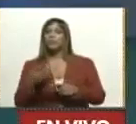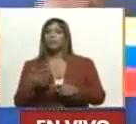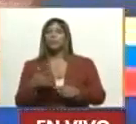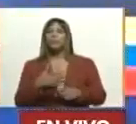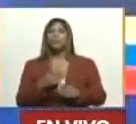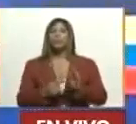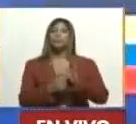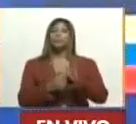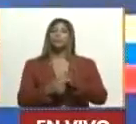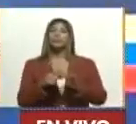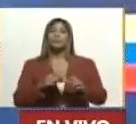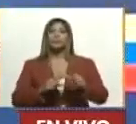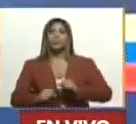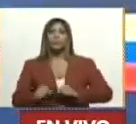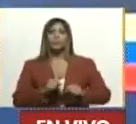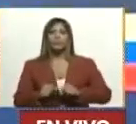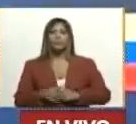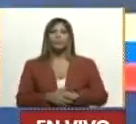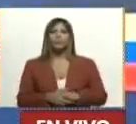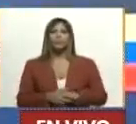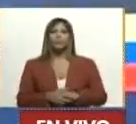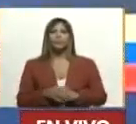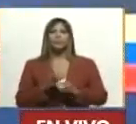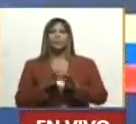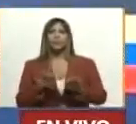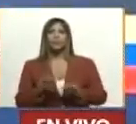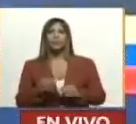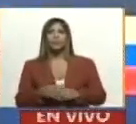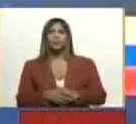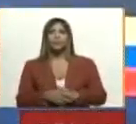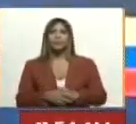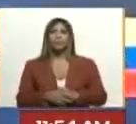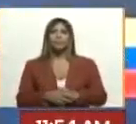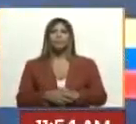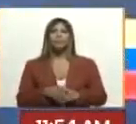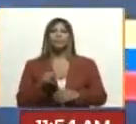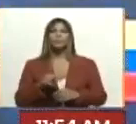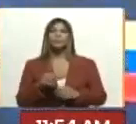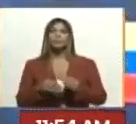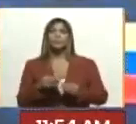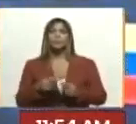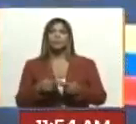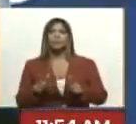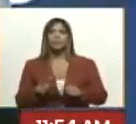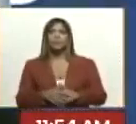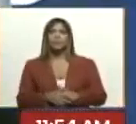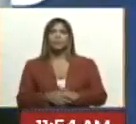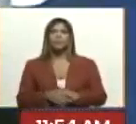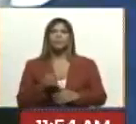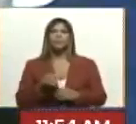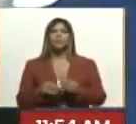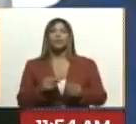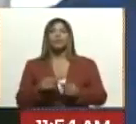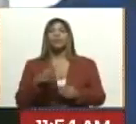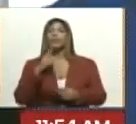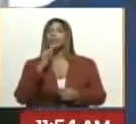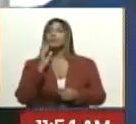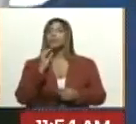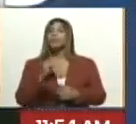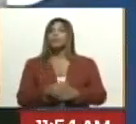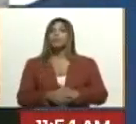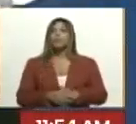pueda proyectar este movimiento de la forma en que necesita para que se logre la libertad de Alex. Estamos hablando que desde su